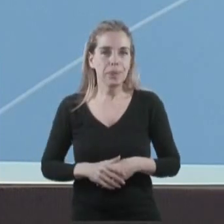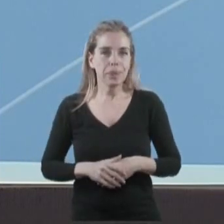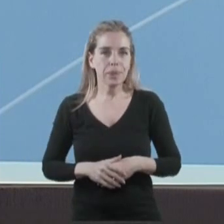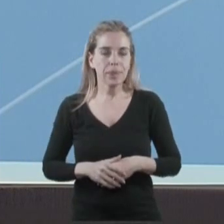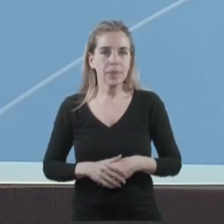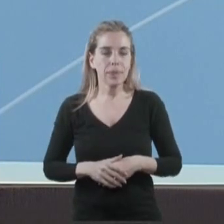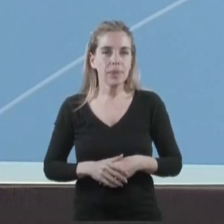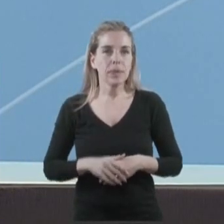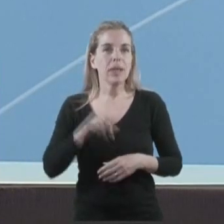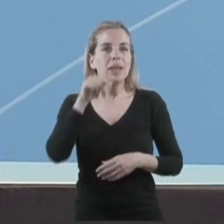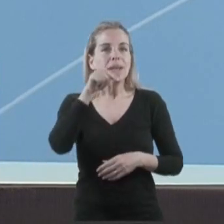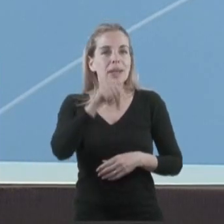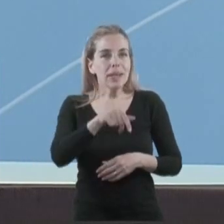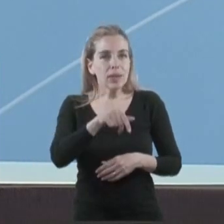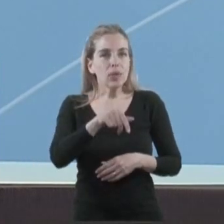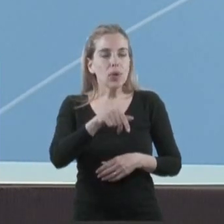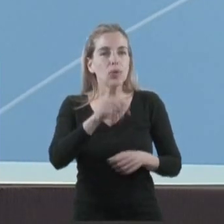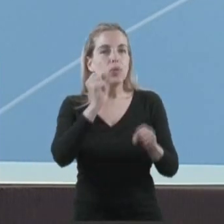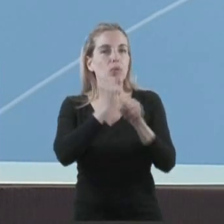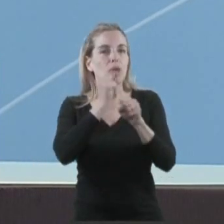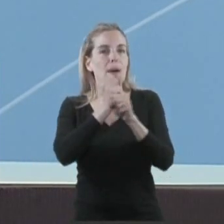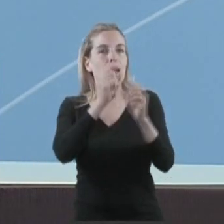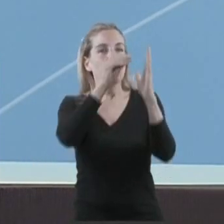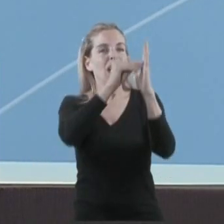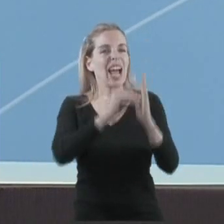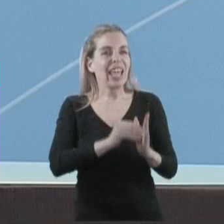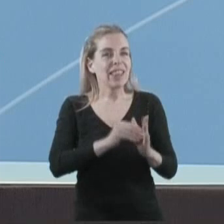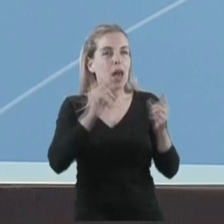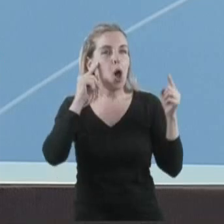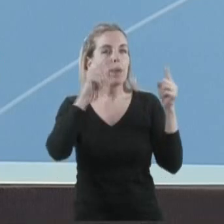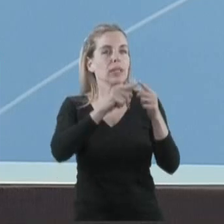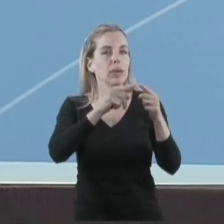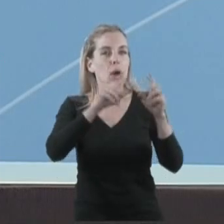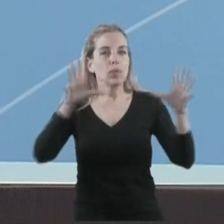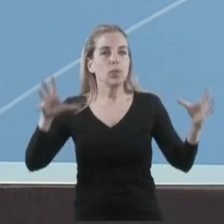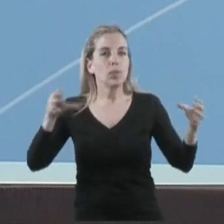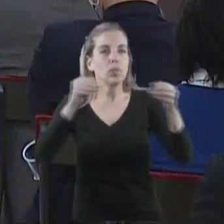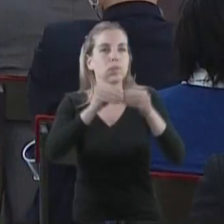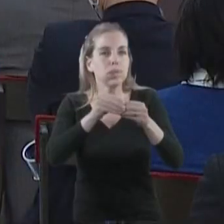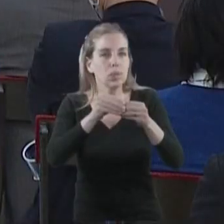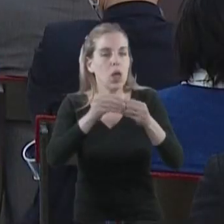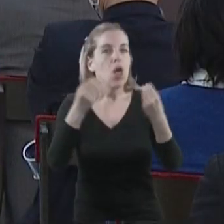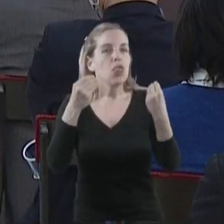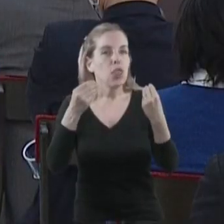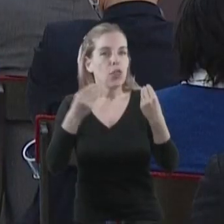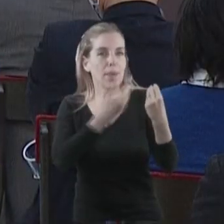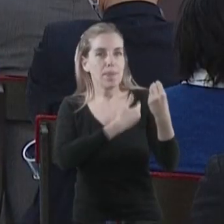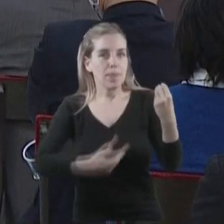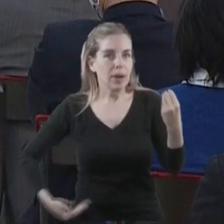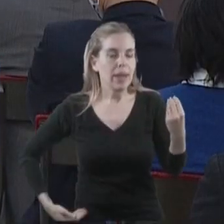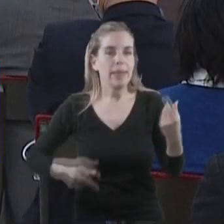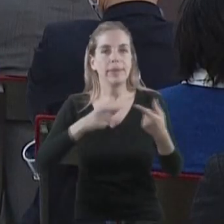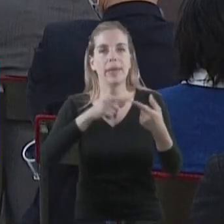Y es una agenda integral en la cual el Ejecutivo y el Poder Legislativo han trabajado de la